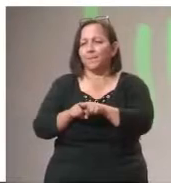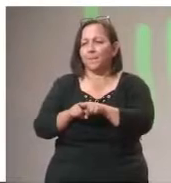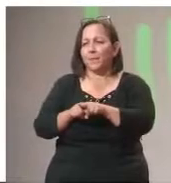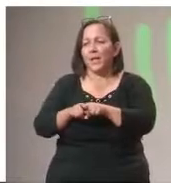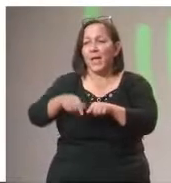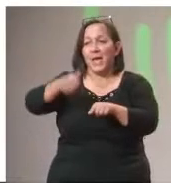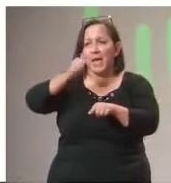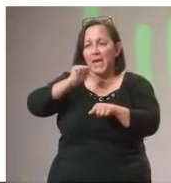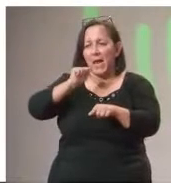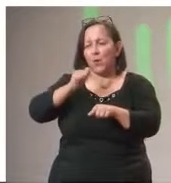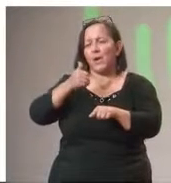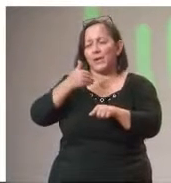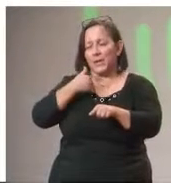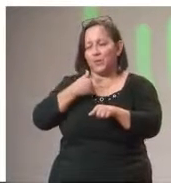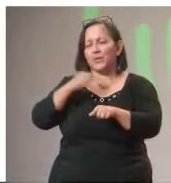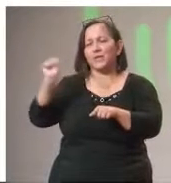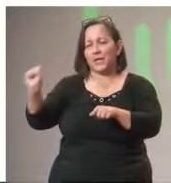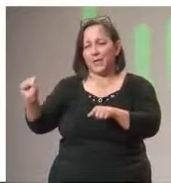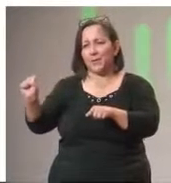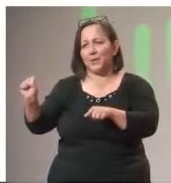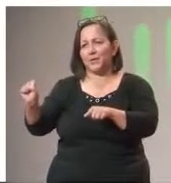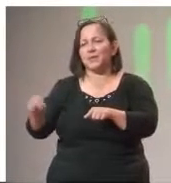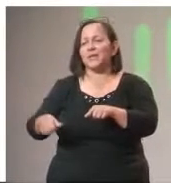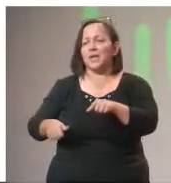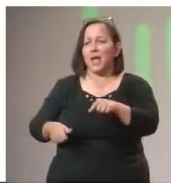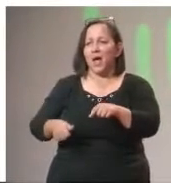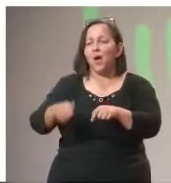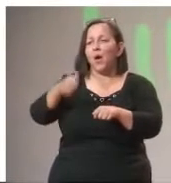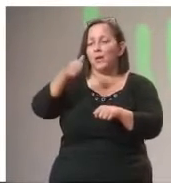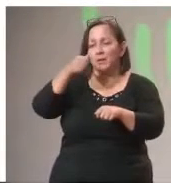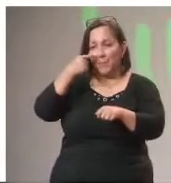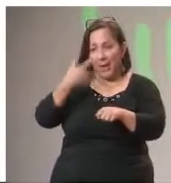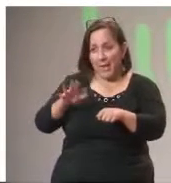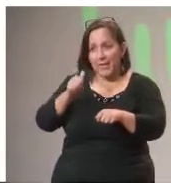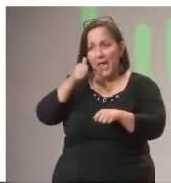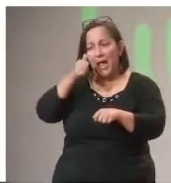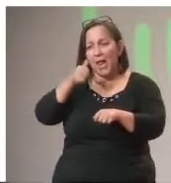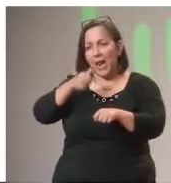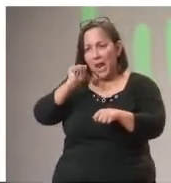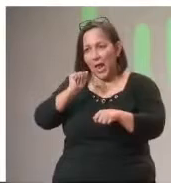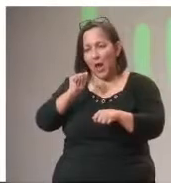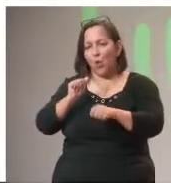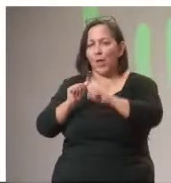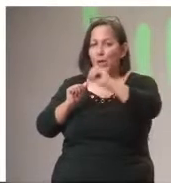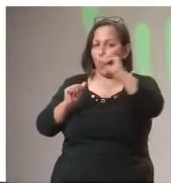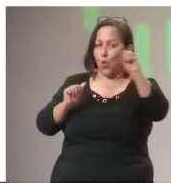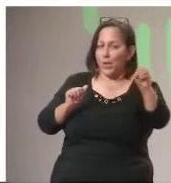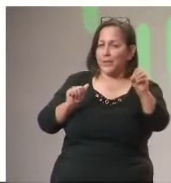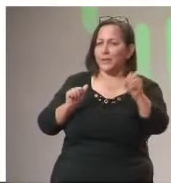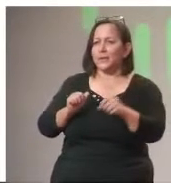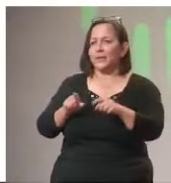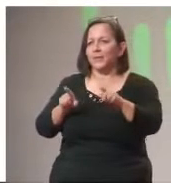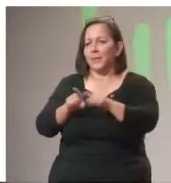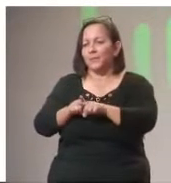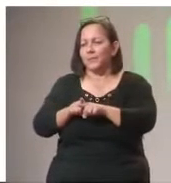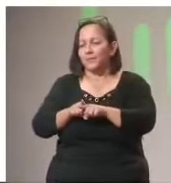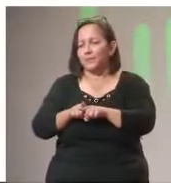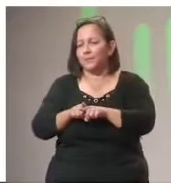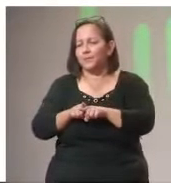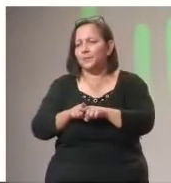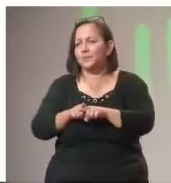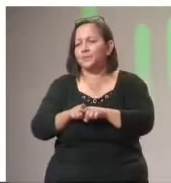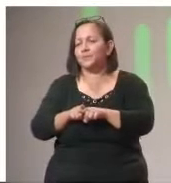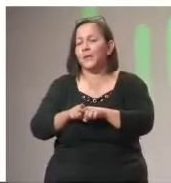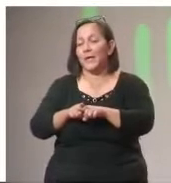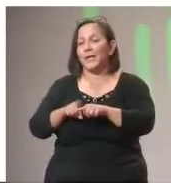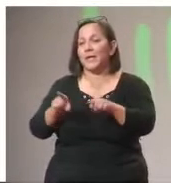el agua que tenemos en Sacramento se parece mucho al agua del oeste que recogemos de ese lado, y si tenemos el río